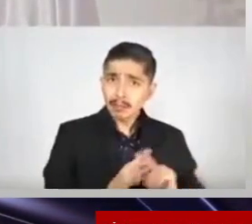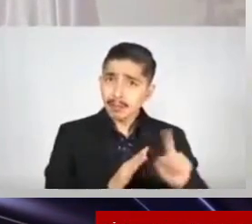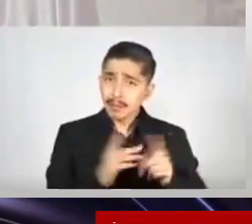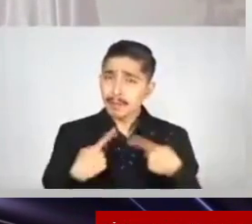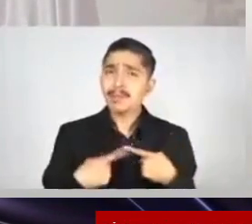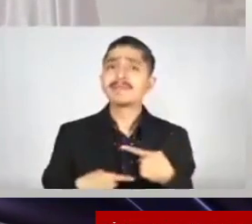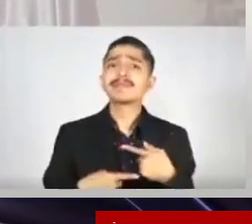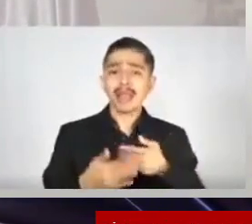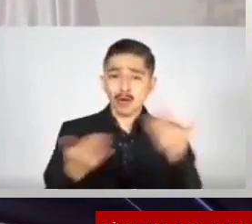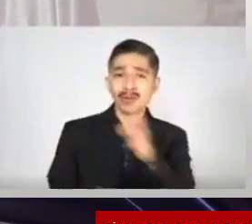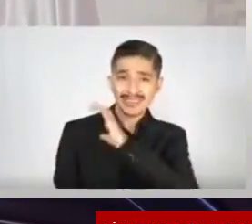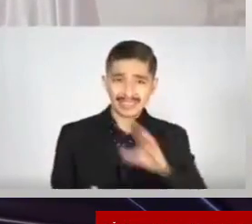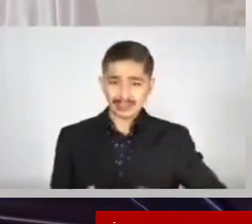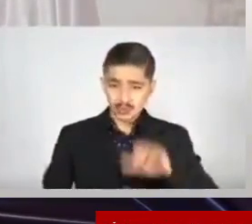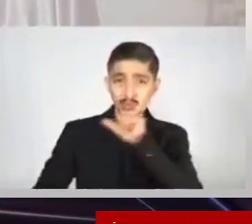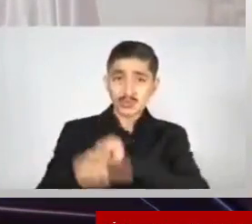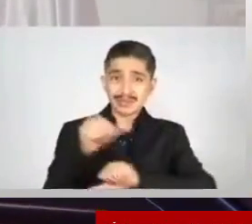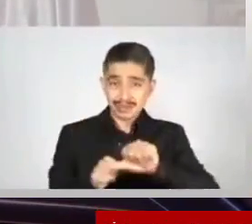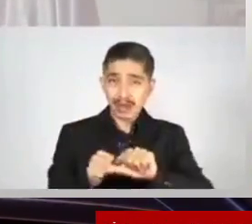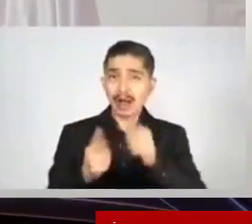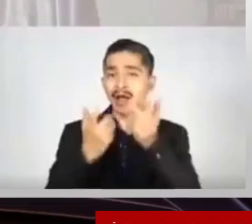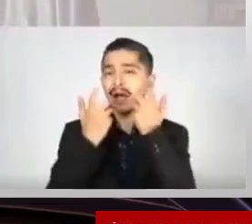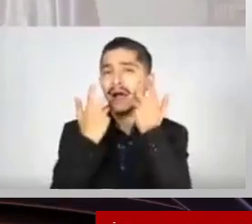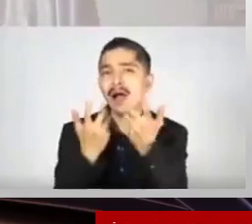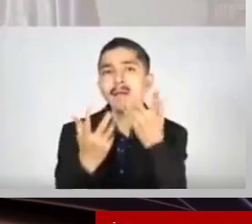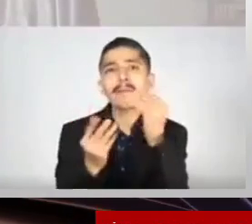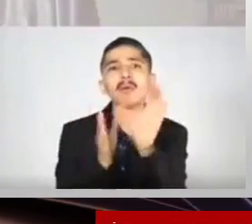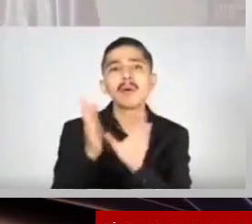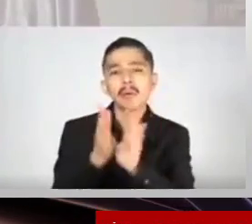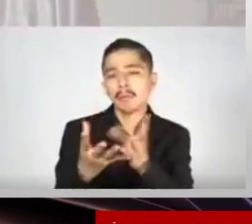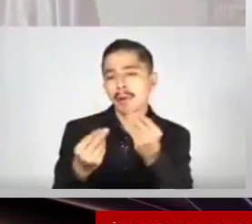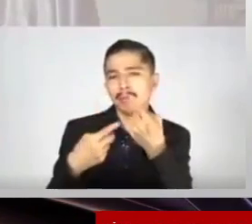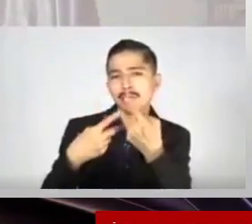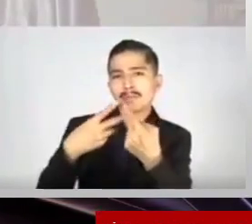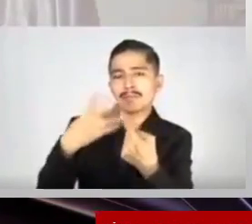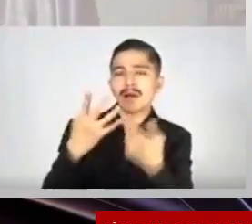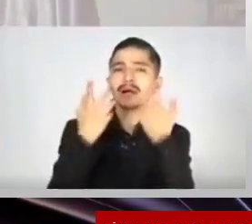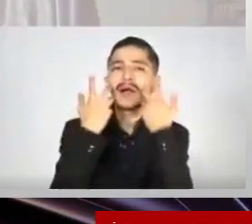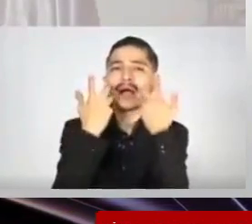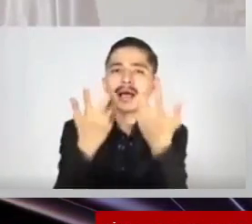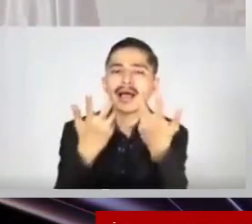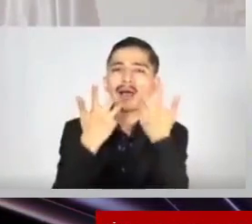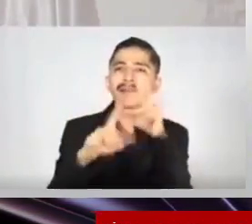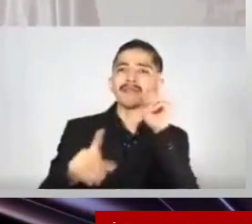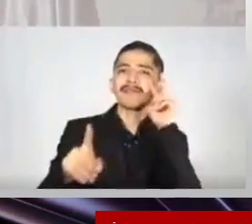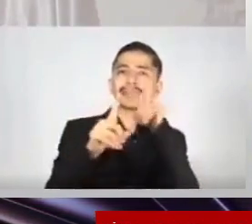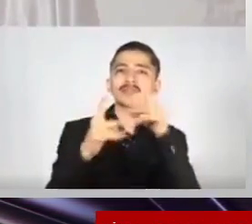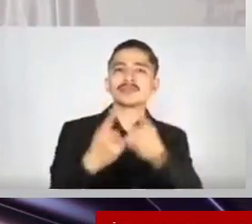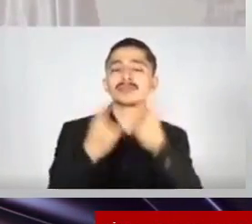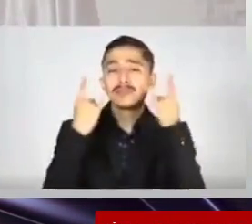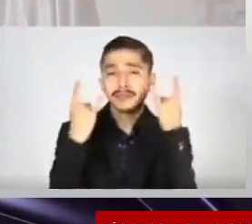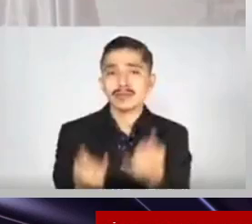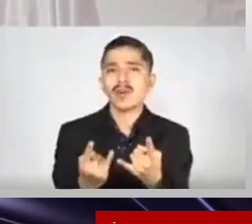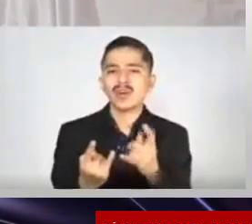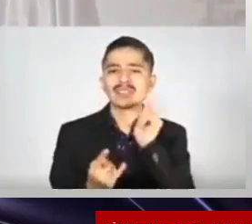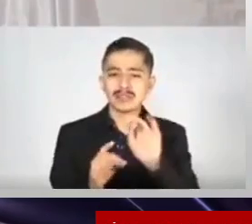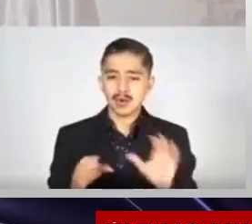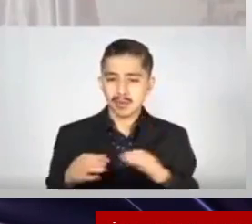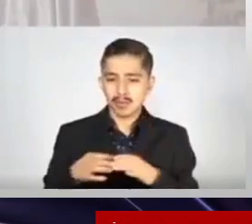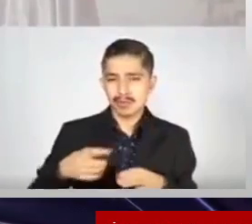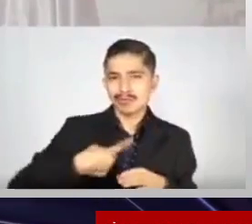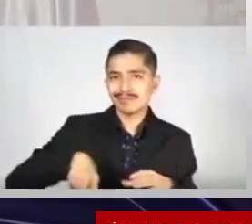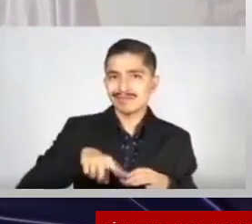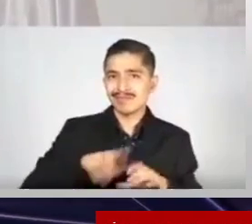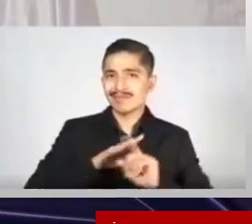el candidato a sustituirlo impulsó una agenda que responde en mucho a los anhelos y aspiraciones históricas